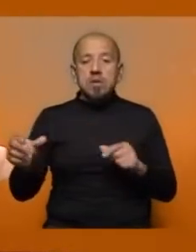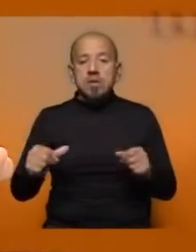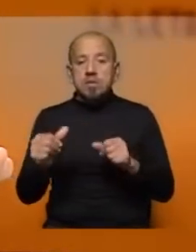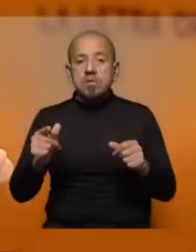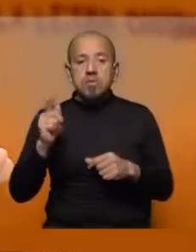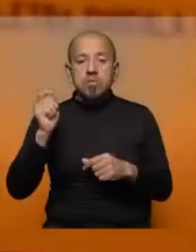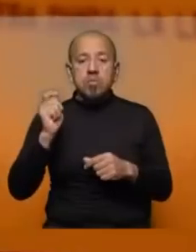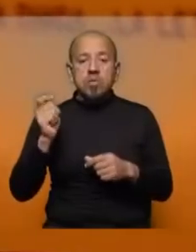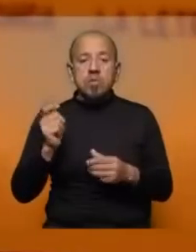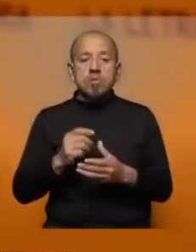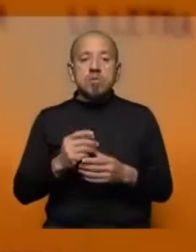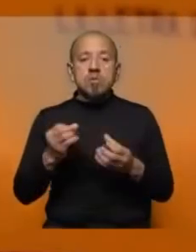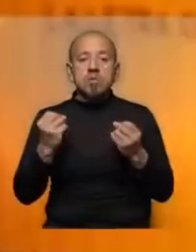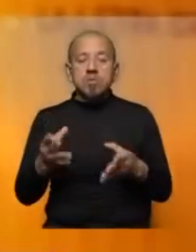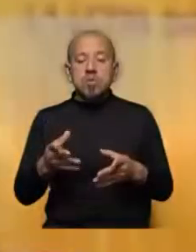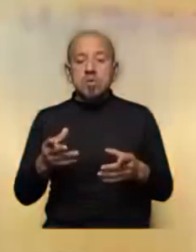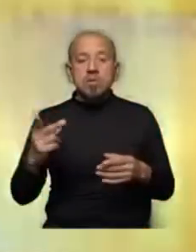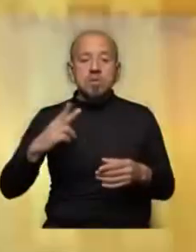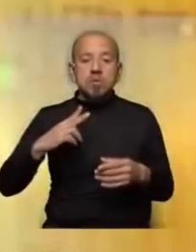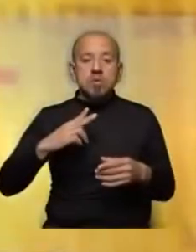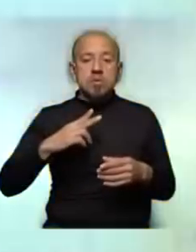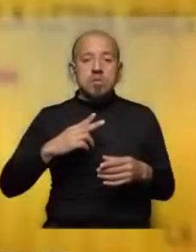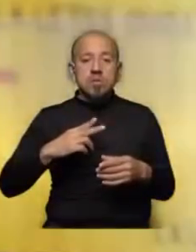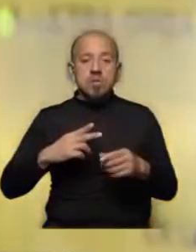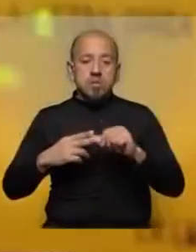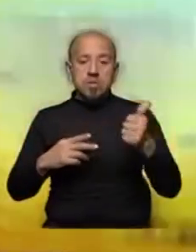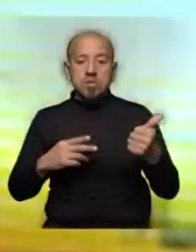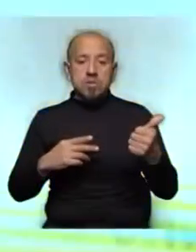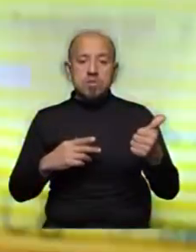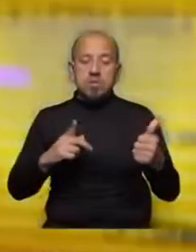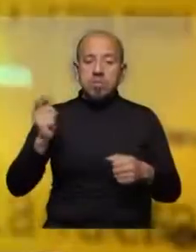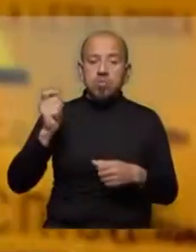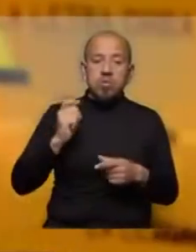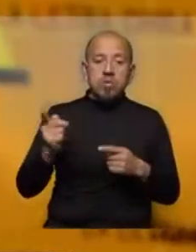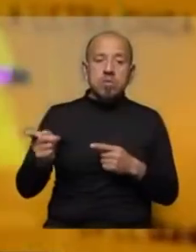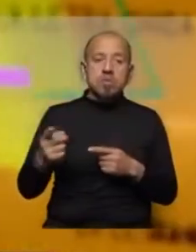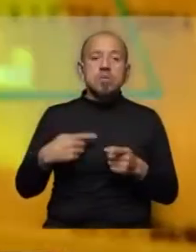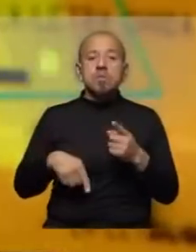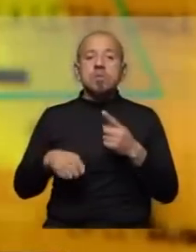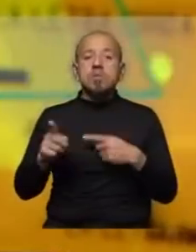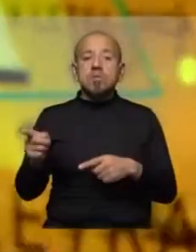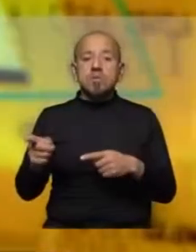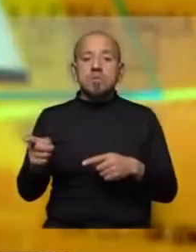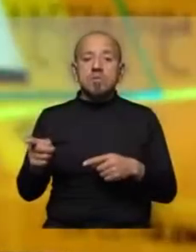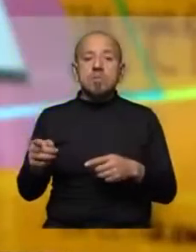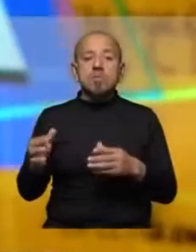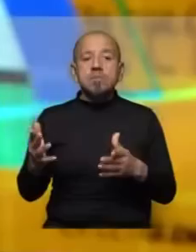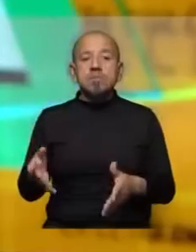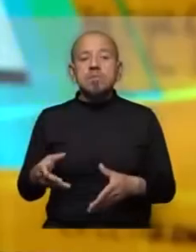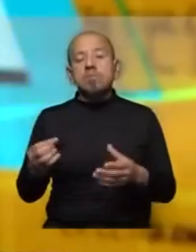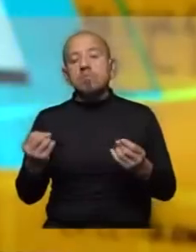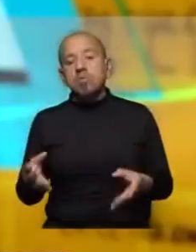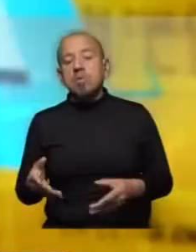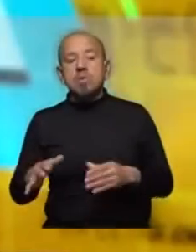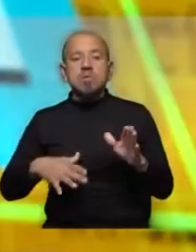ahí porque en la actividad privada ganas mucho más que que en la actividad pública entonces ahí también hay un tema de V te podres decir